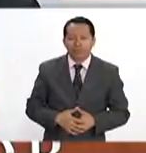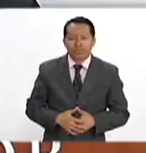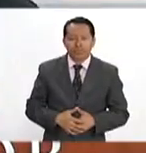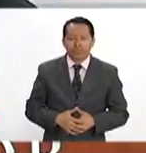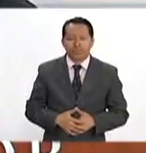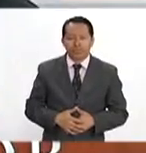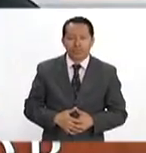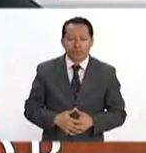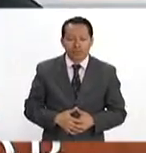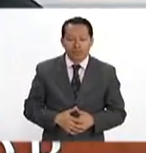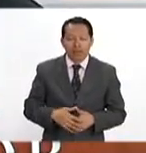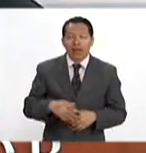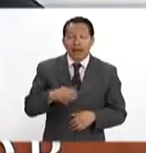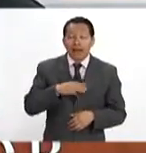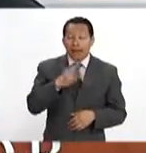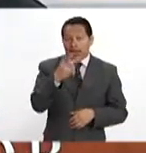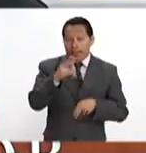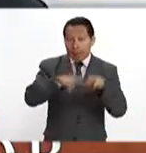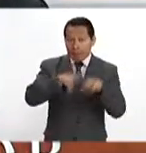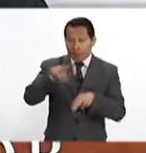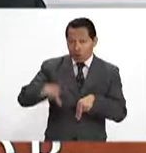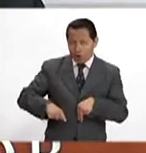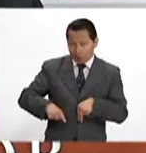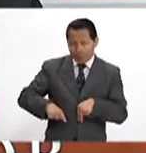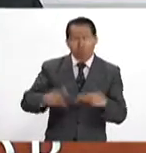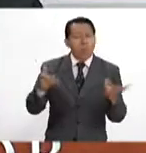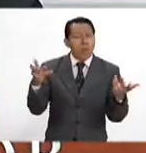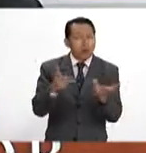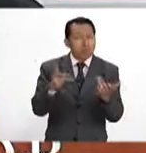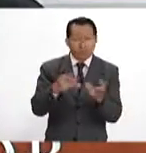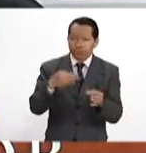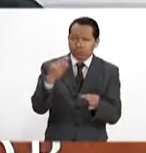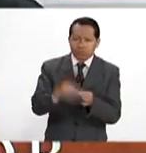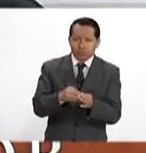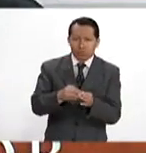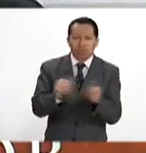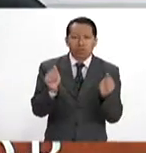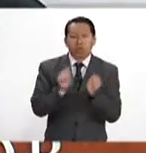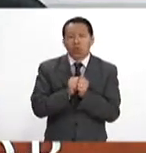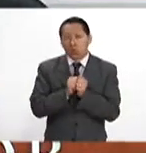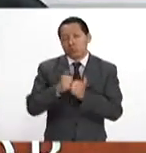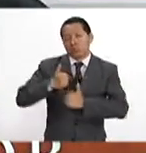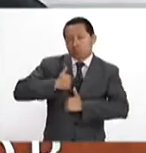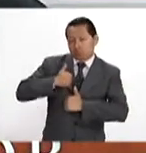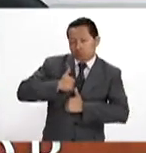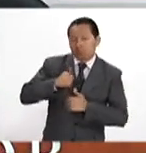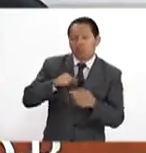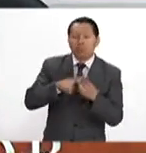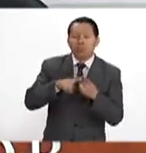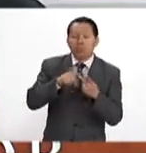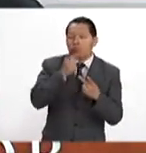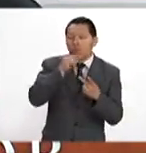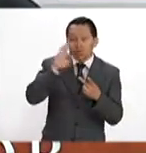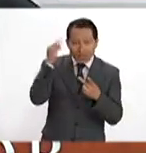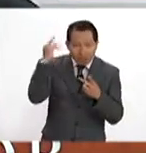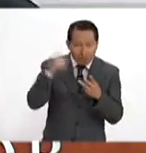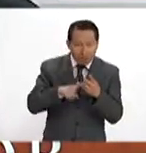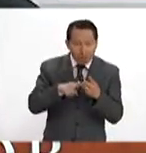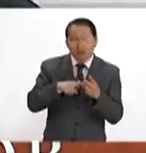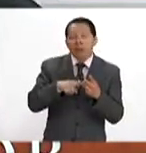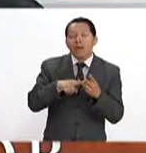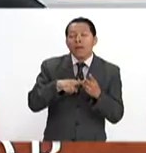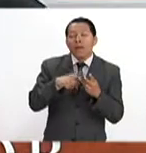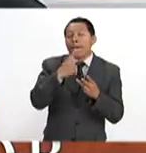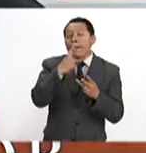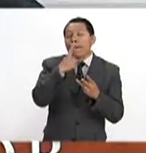Todas las autoridades de los 3 niveles de gobierno hacer lo que sea necesario con las Fuerzas Armadas, con la Policía Federal, con la Cruz Roja, pero que la